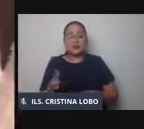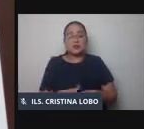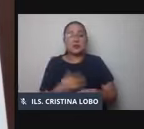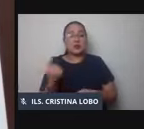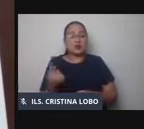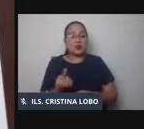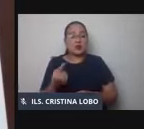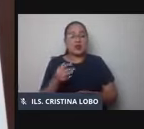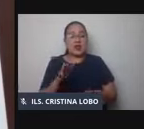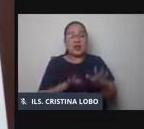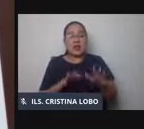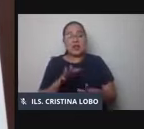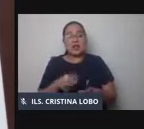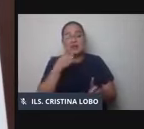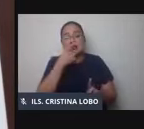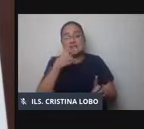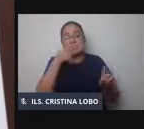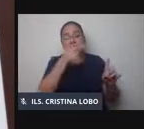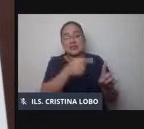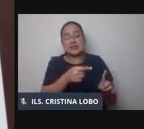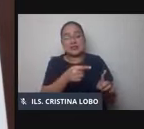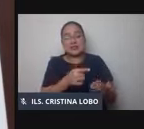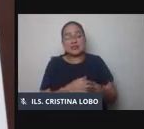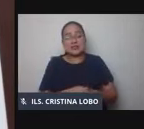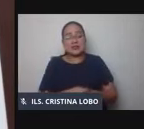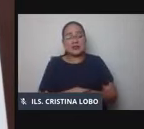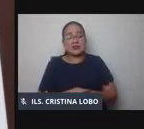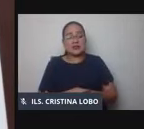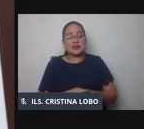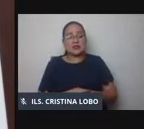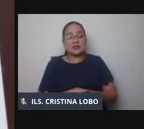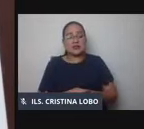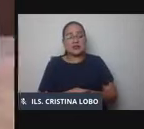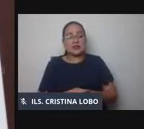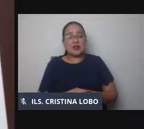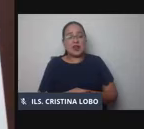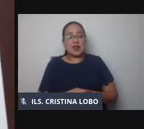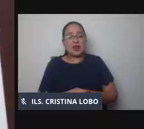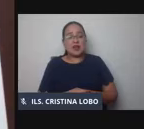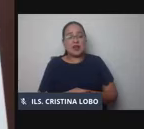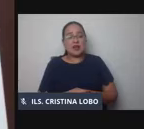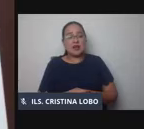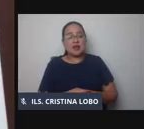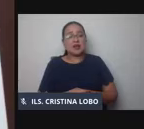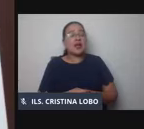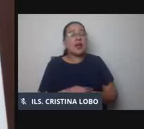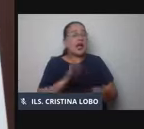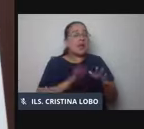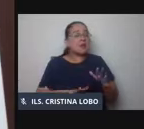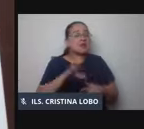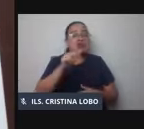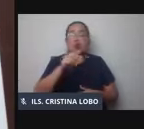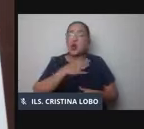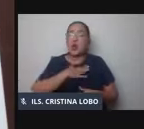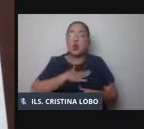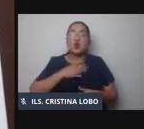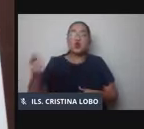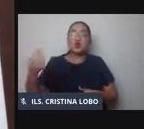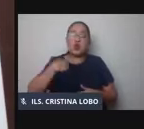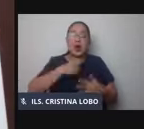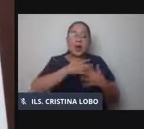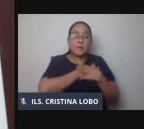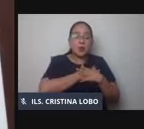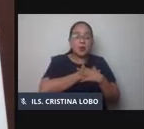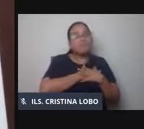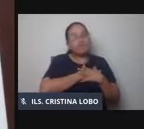Por allí hay una frase que dice, ámame cuando menos lo merezco, que es cuando más lo necesito. Y habla y refiere mucho de